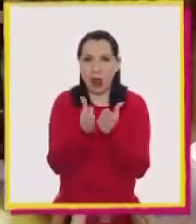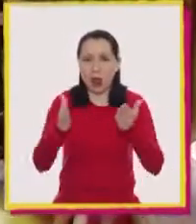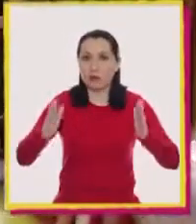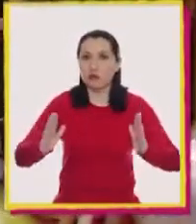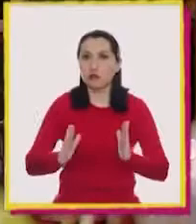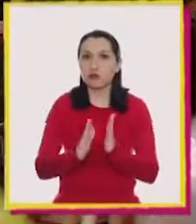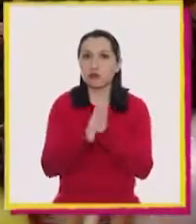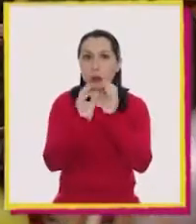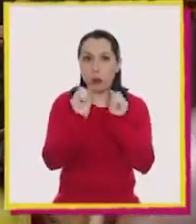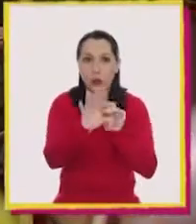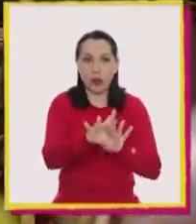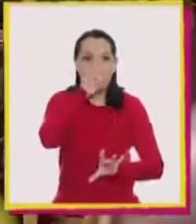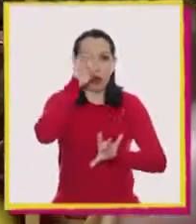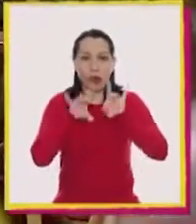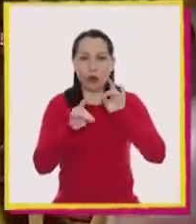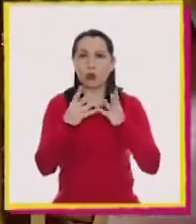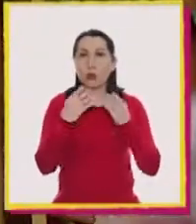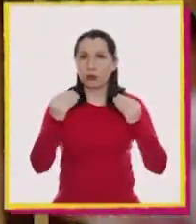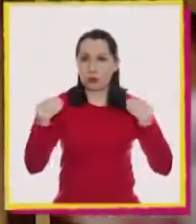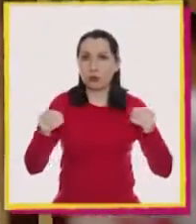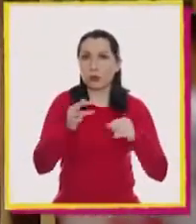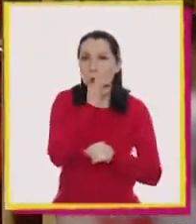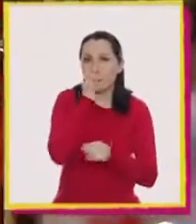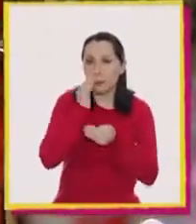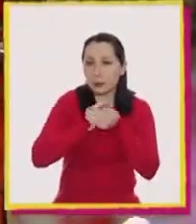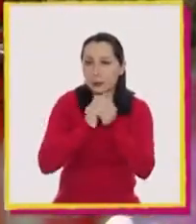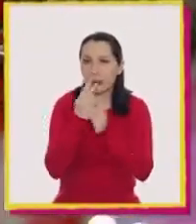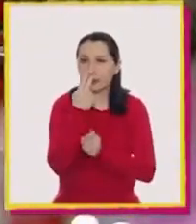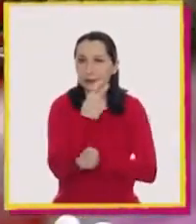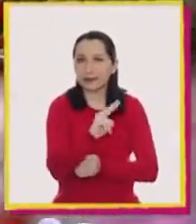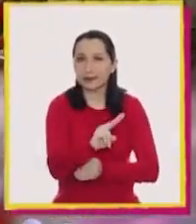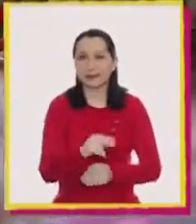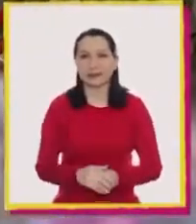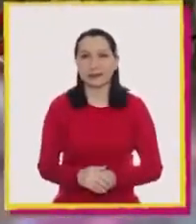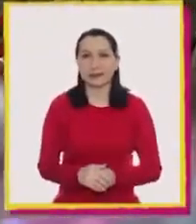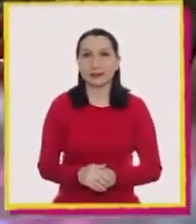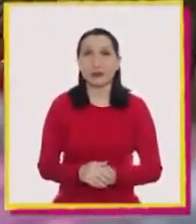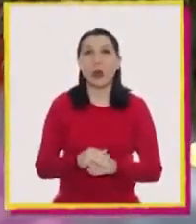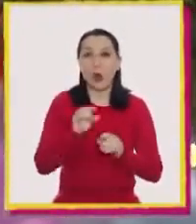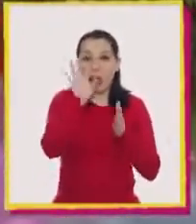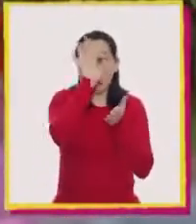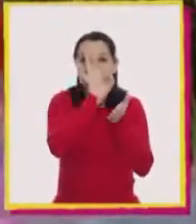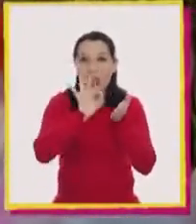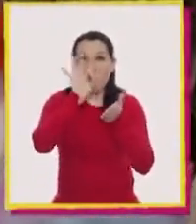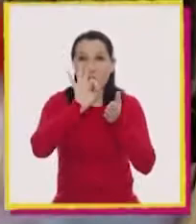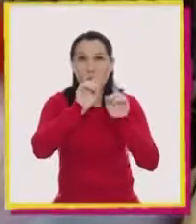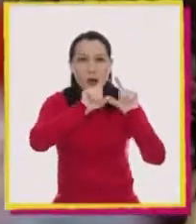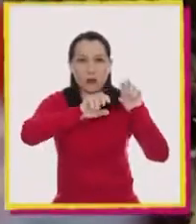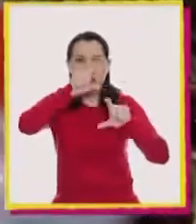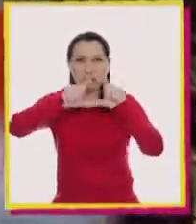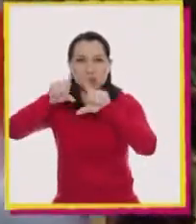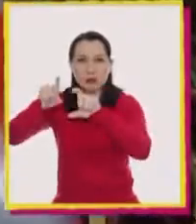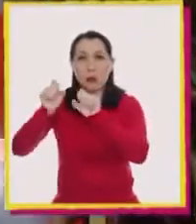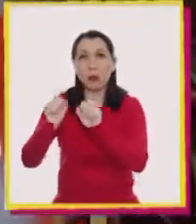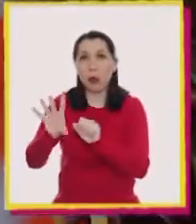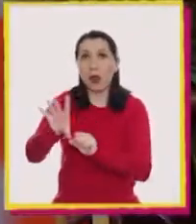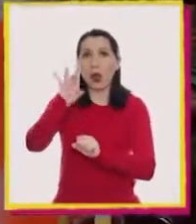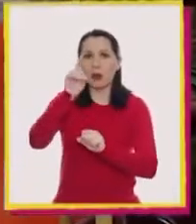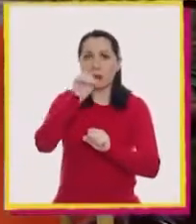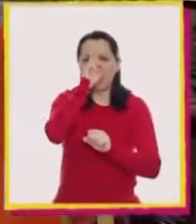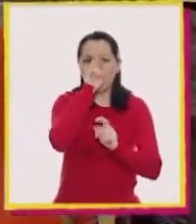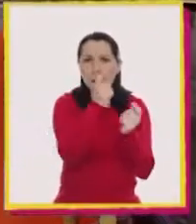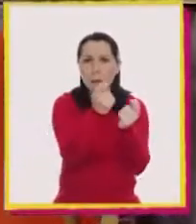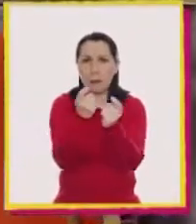sagrado donde podemos descubrir varios de sus secretos y que en los jeroglíficos podíamos